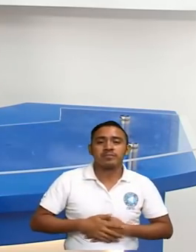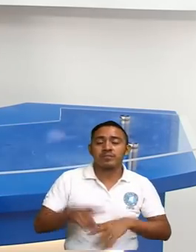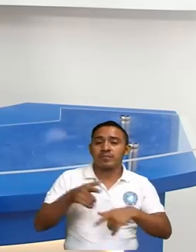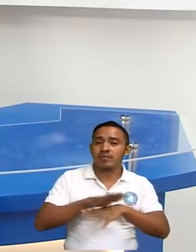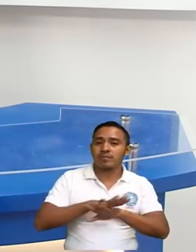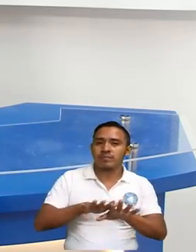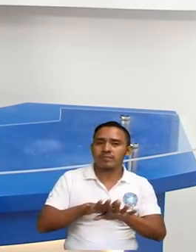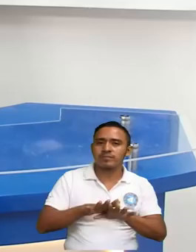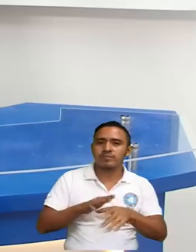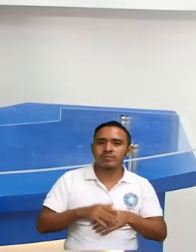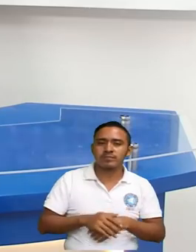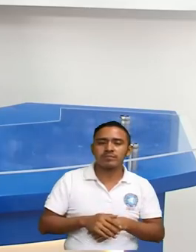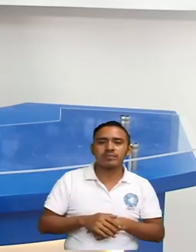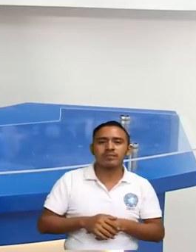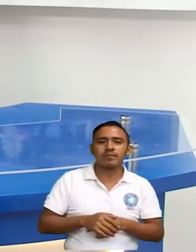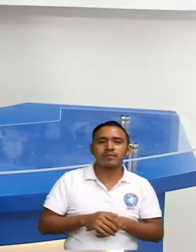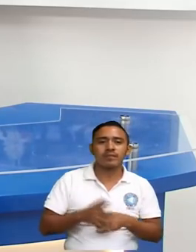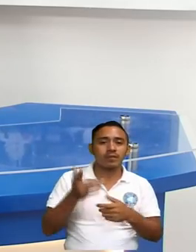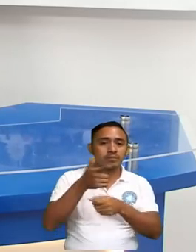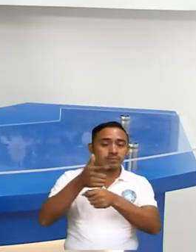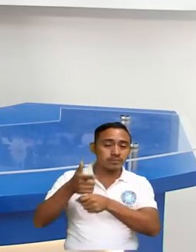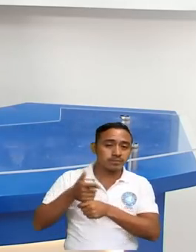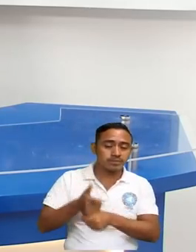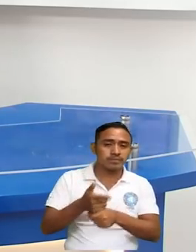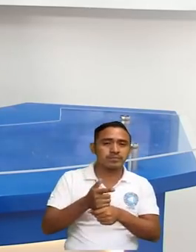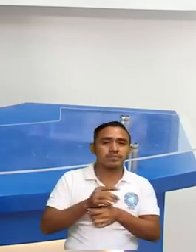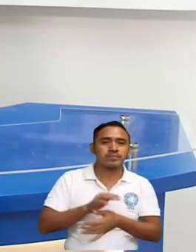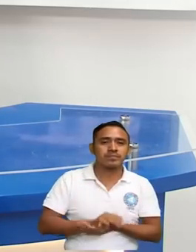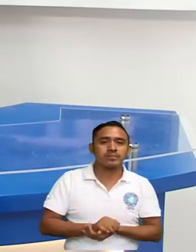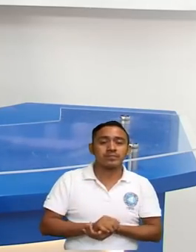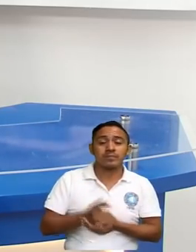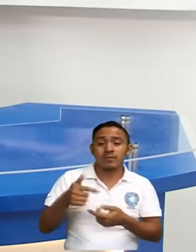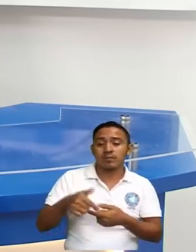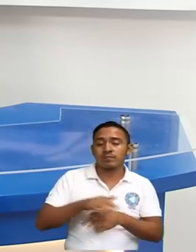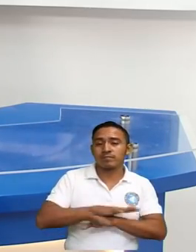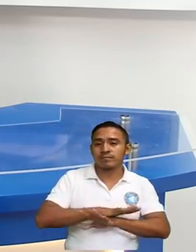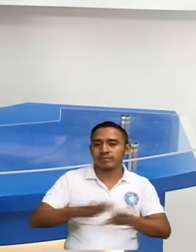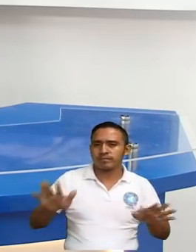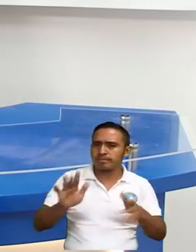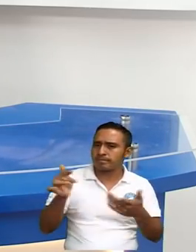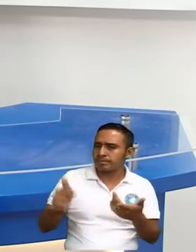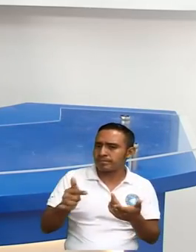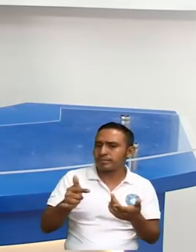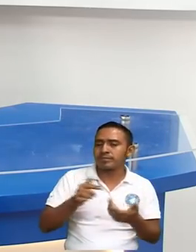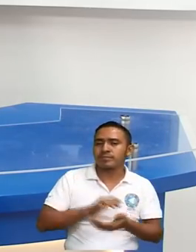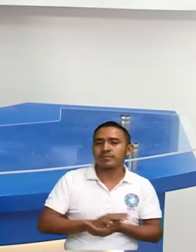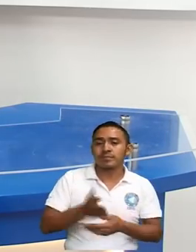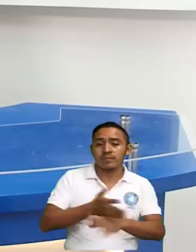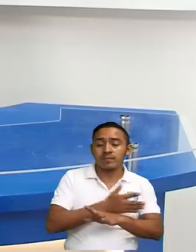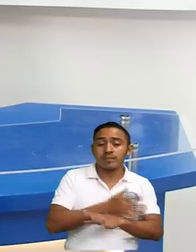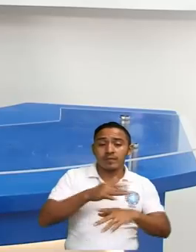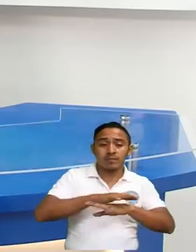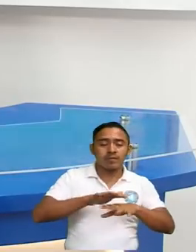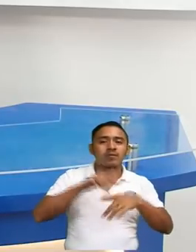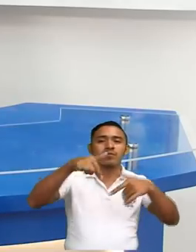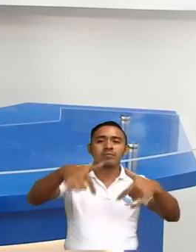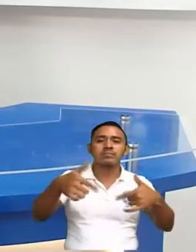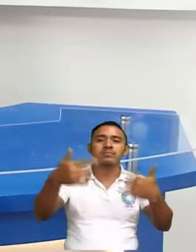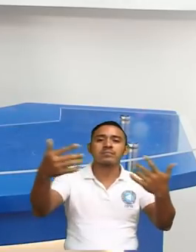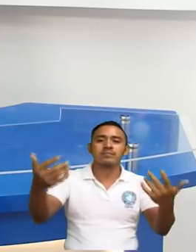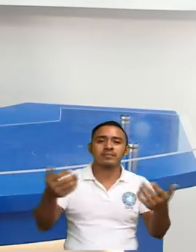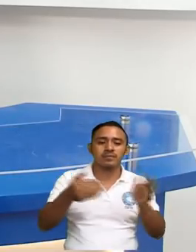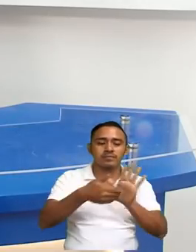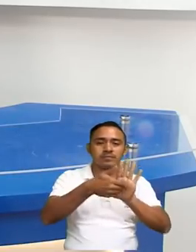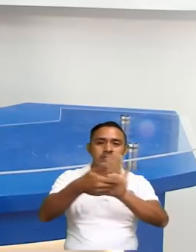ese hermoso momento capturado en las imágenes, tenemos que despedir nuestra edición. Antes de concluir nuestro proceso informativo,